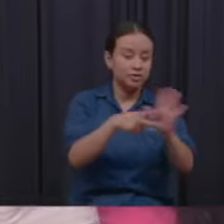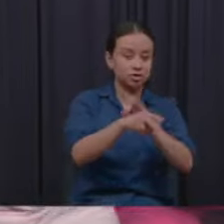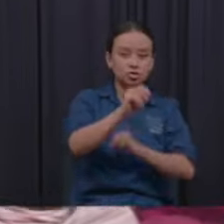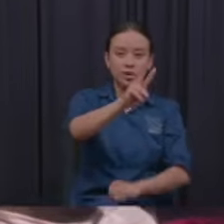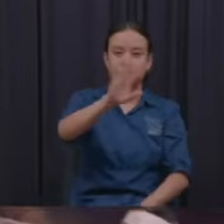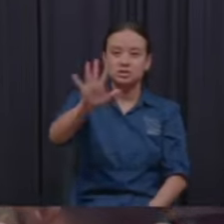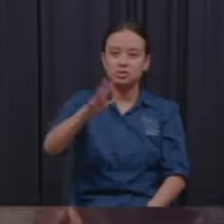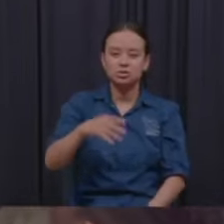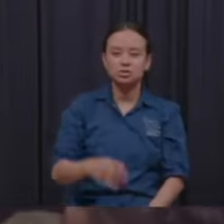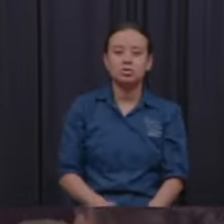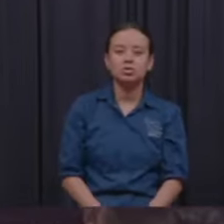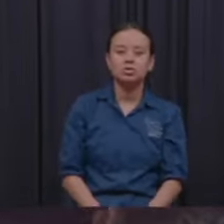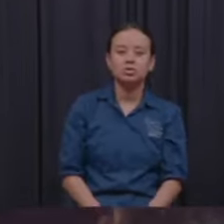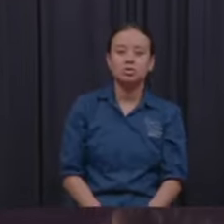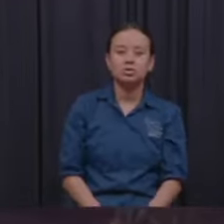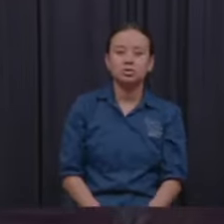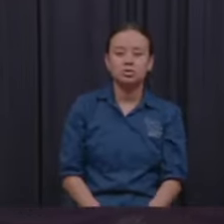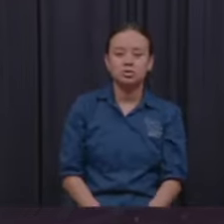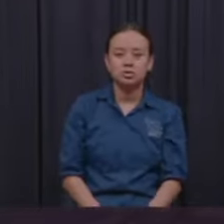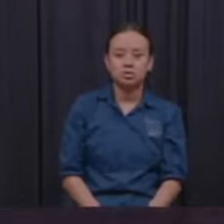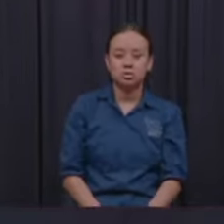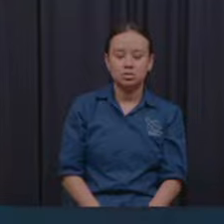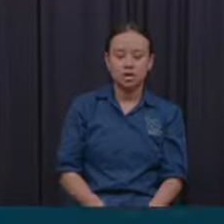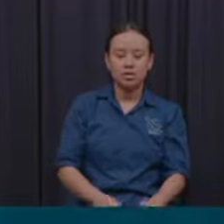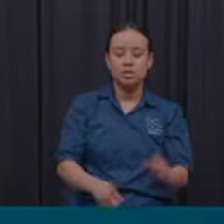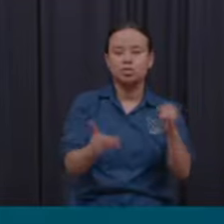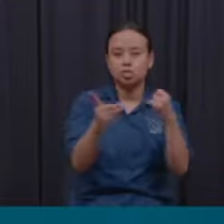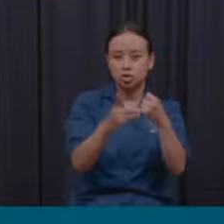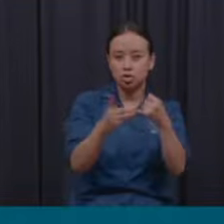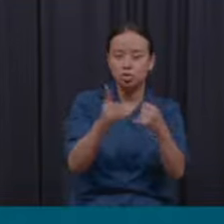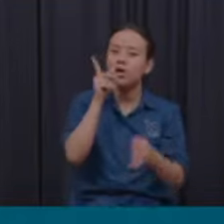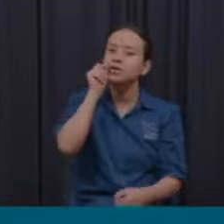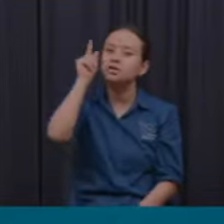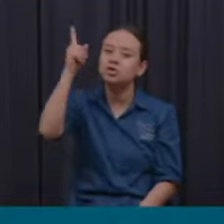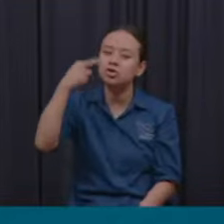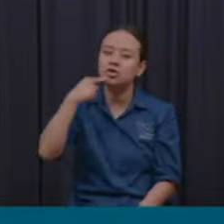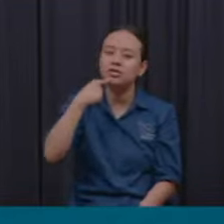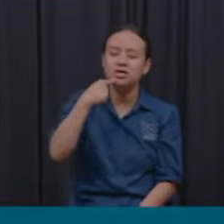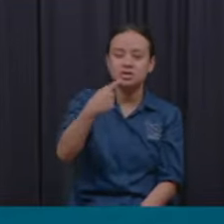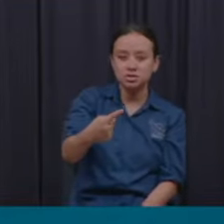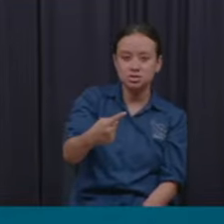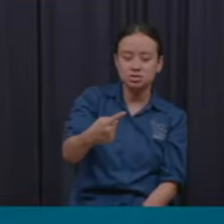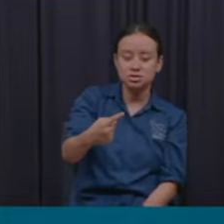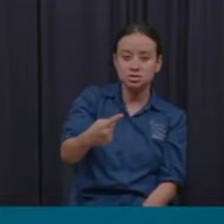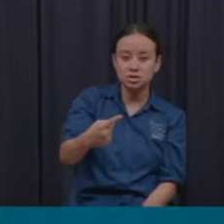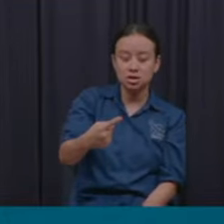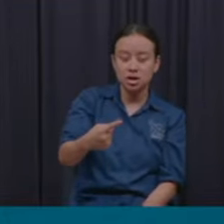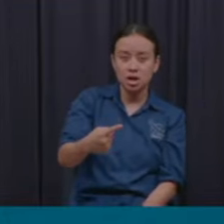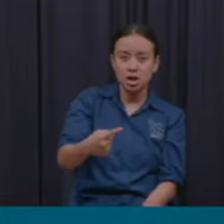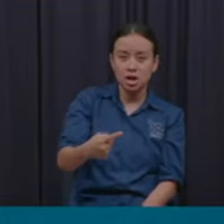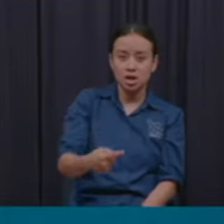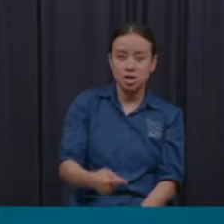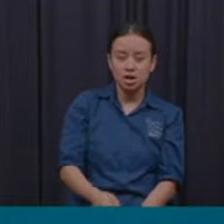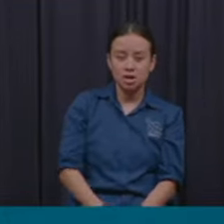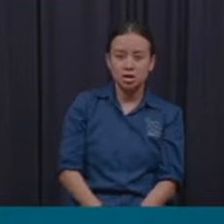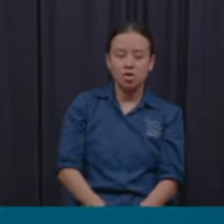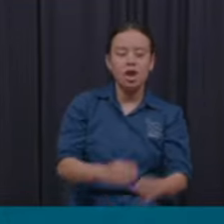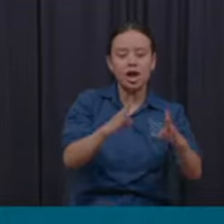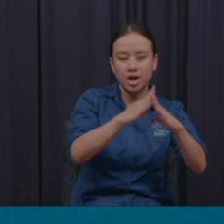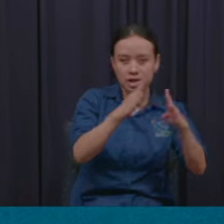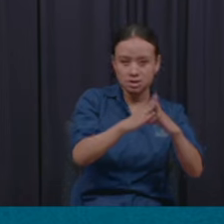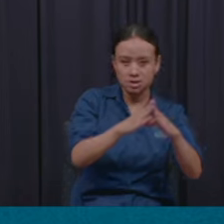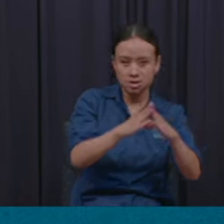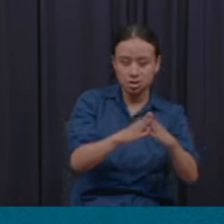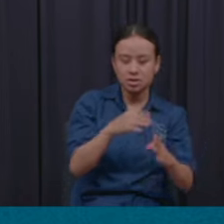25 y 26 del capítulo 7 de Deuteronomio, el Señor daba órdenes y tenían que ver con la casa. Y decía,